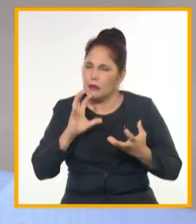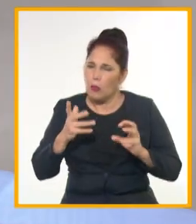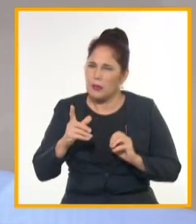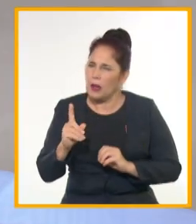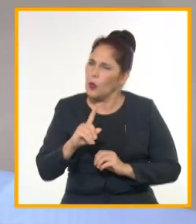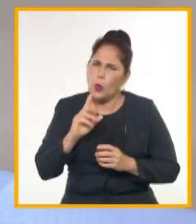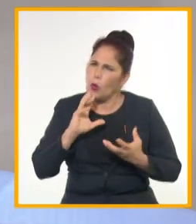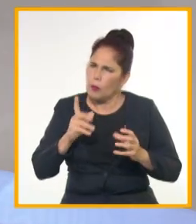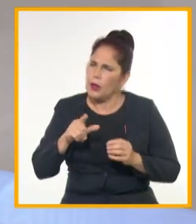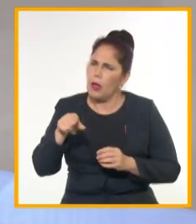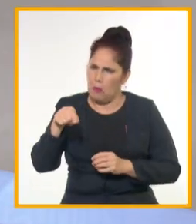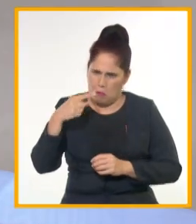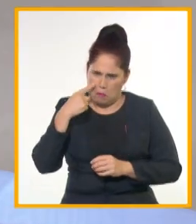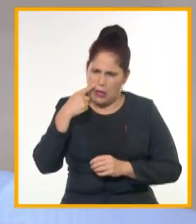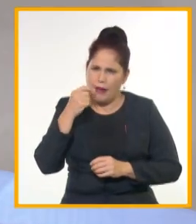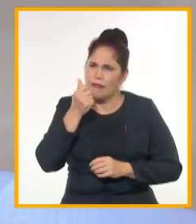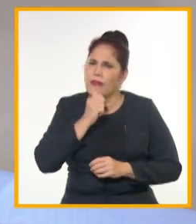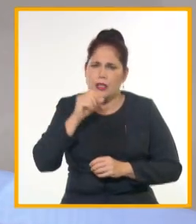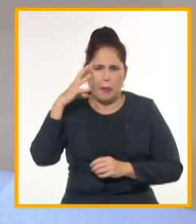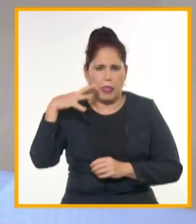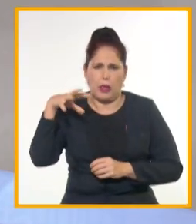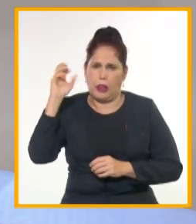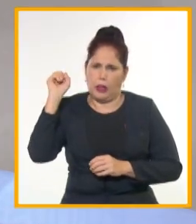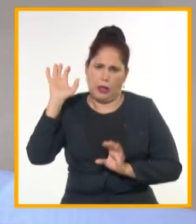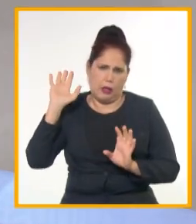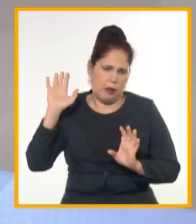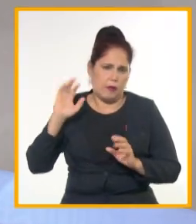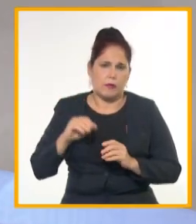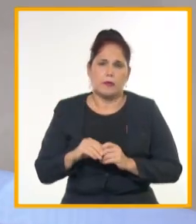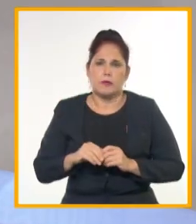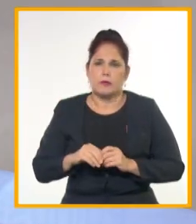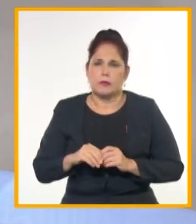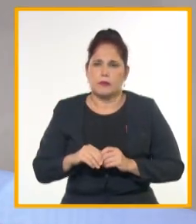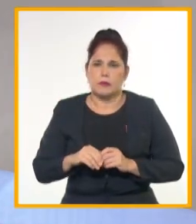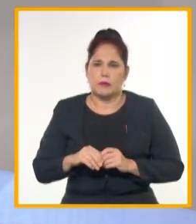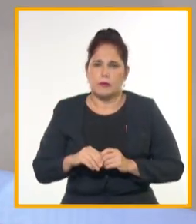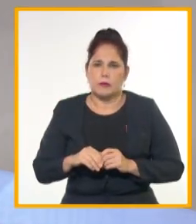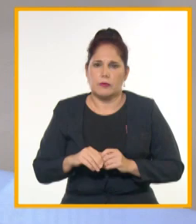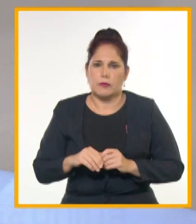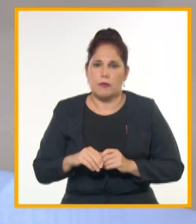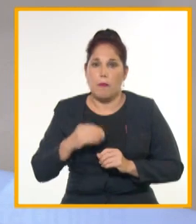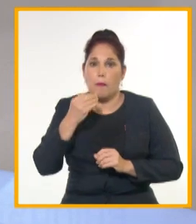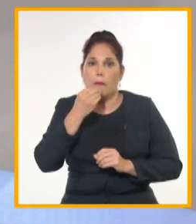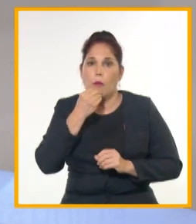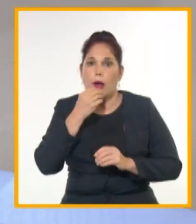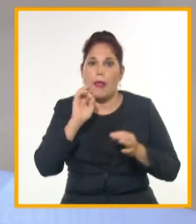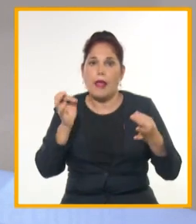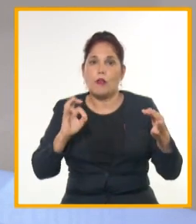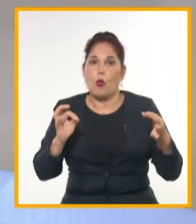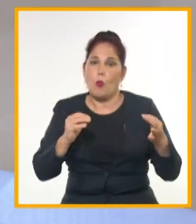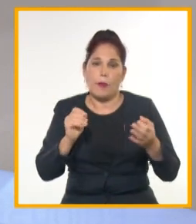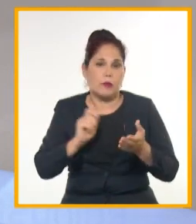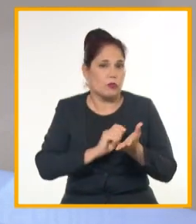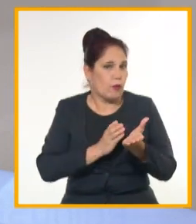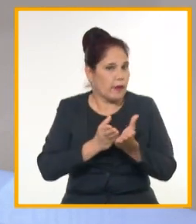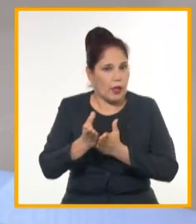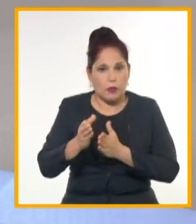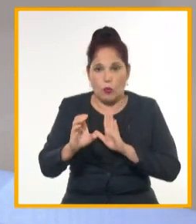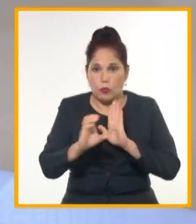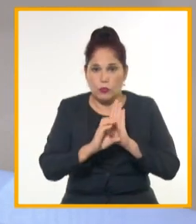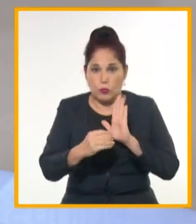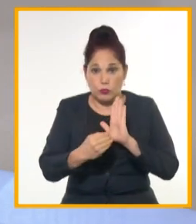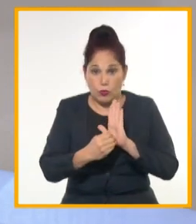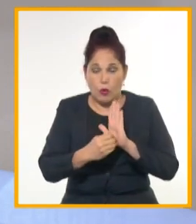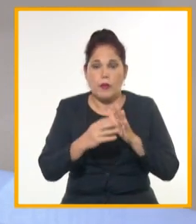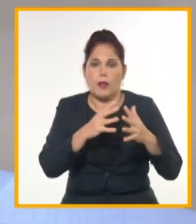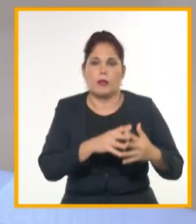pero ¿qué yo les recomiendo? Bueno, el que le interese, ¿no? Lo que yo hice, ir al documento directo. Yo fui a la Constitución, fui